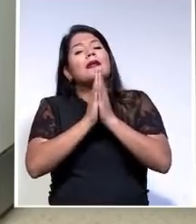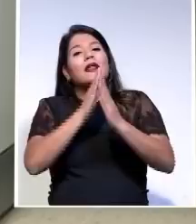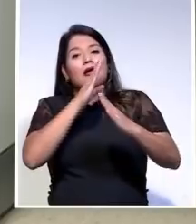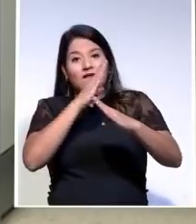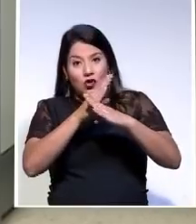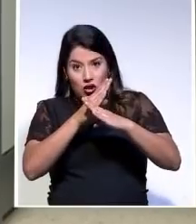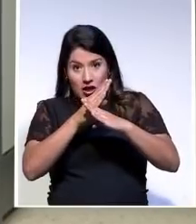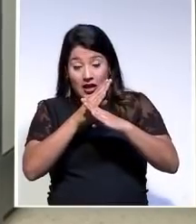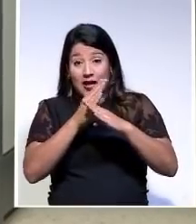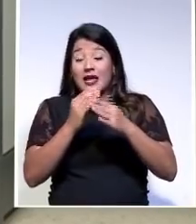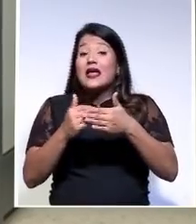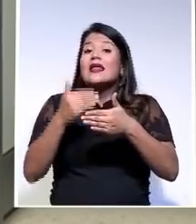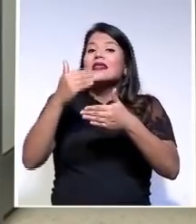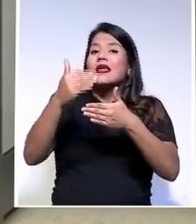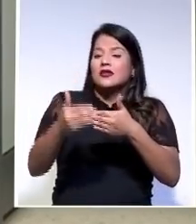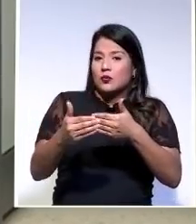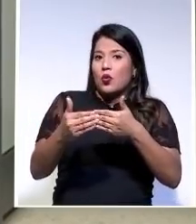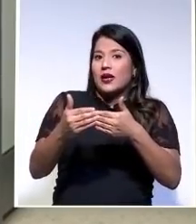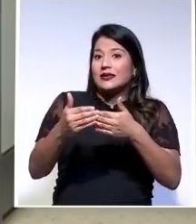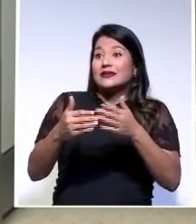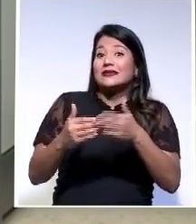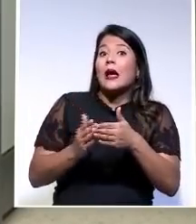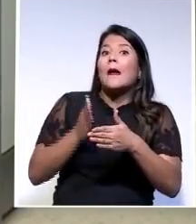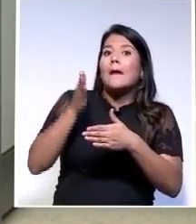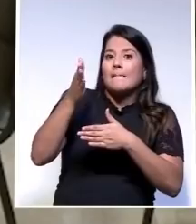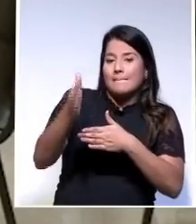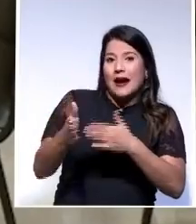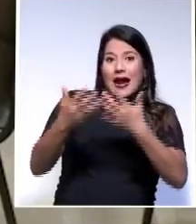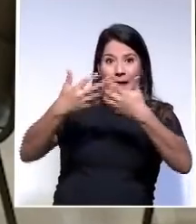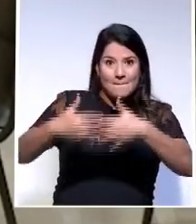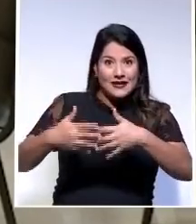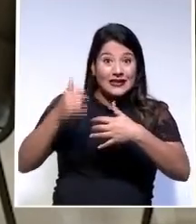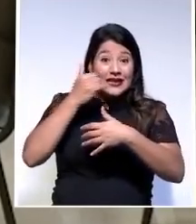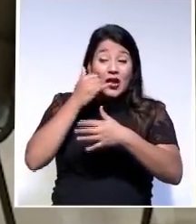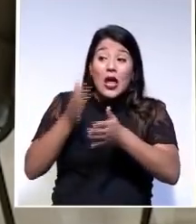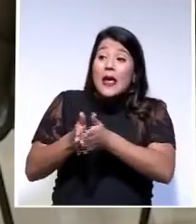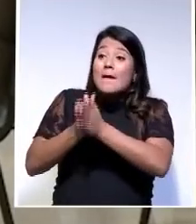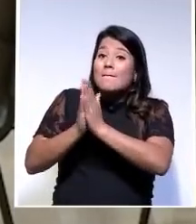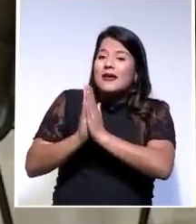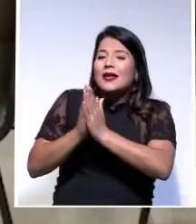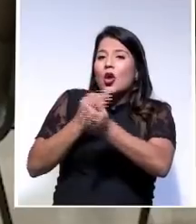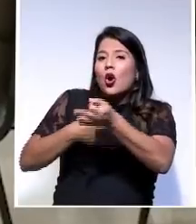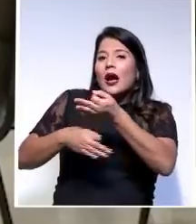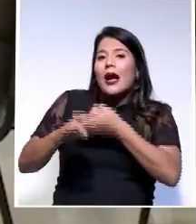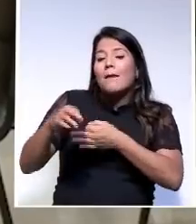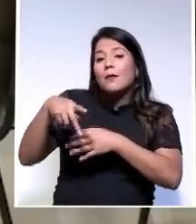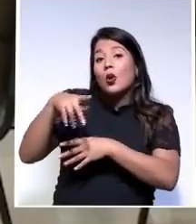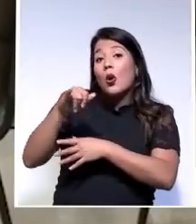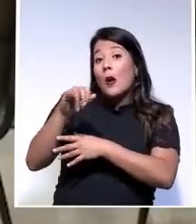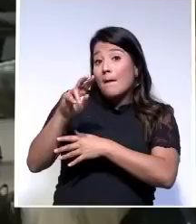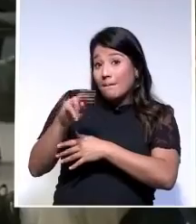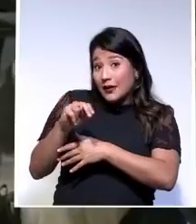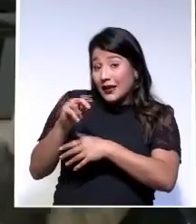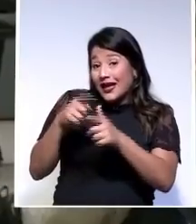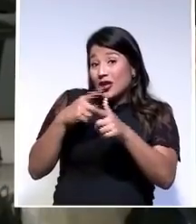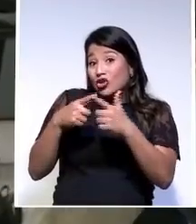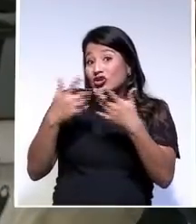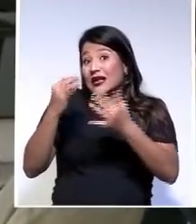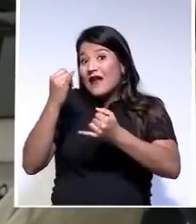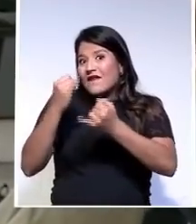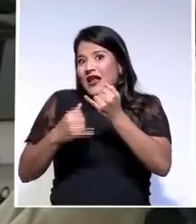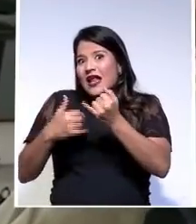con documentos alterados, se presentan ante el proveedor telefónico y solicitan un cambio de SIM y finalmente acceden a su